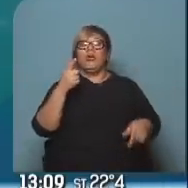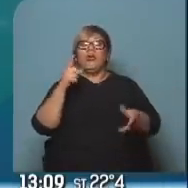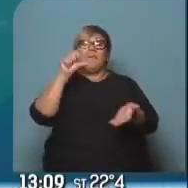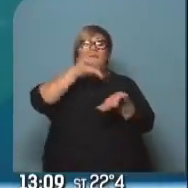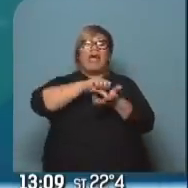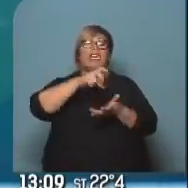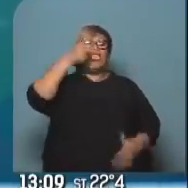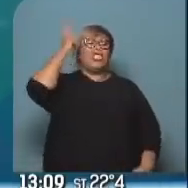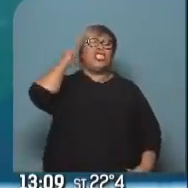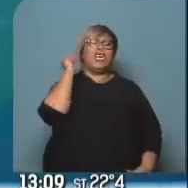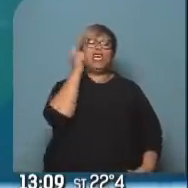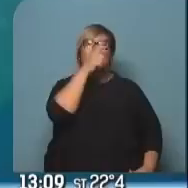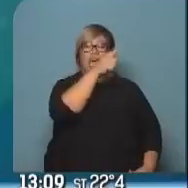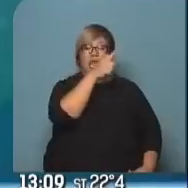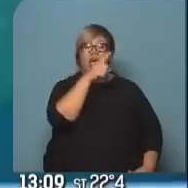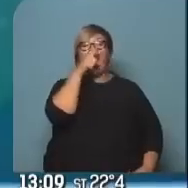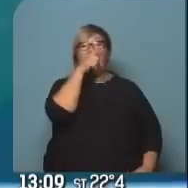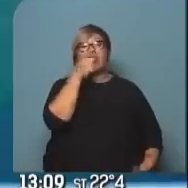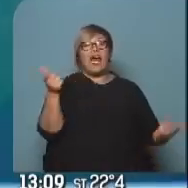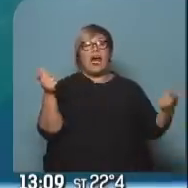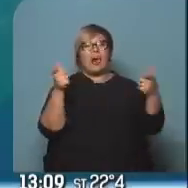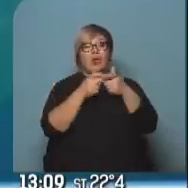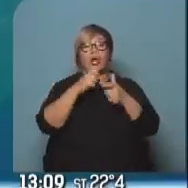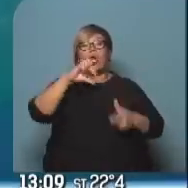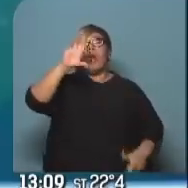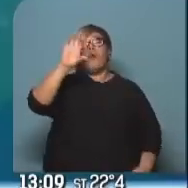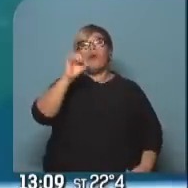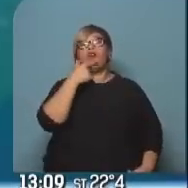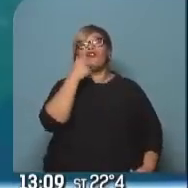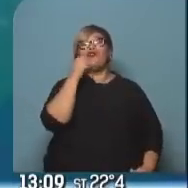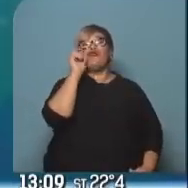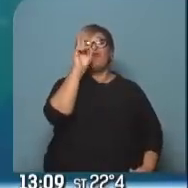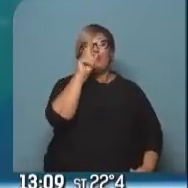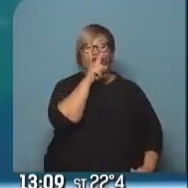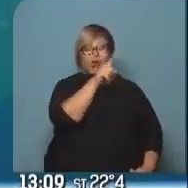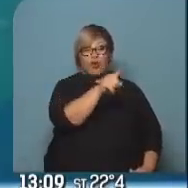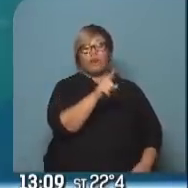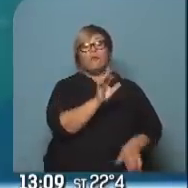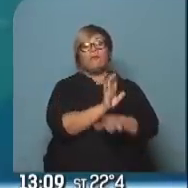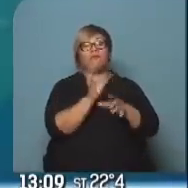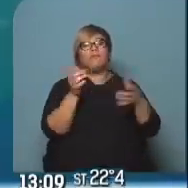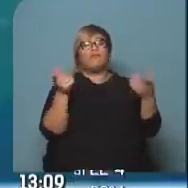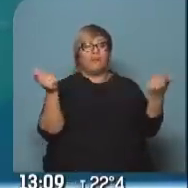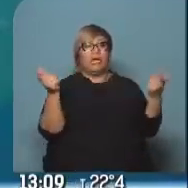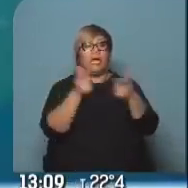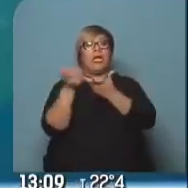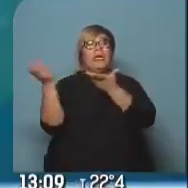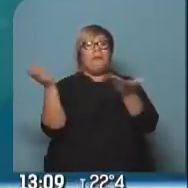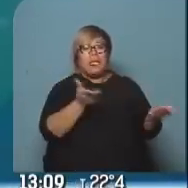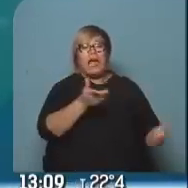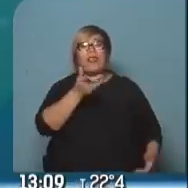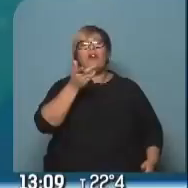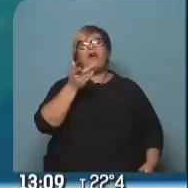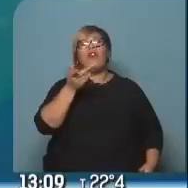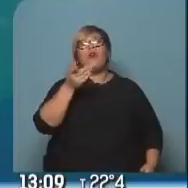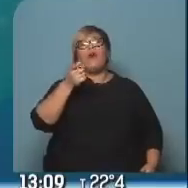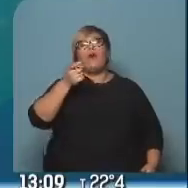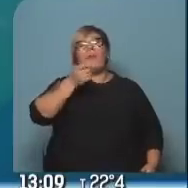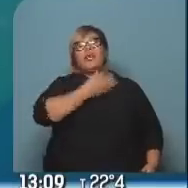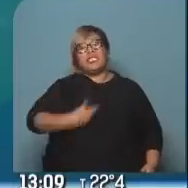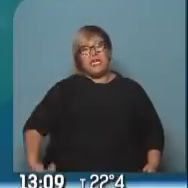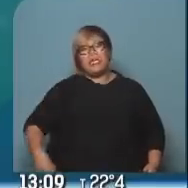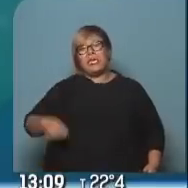de discusión. No ha sido invitado el régimen de Nicolás Maduro, ha sido invitado Juan Guaidó, irá su esposa en